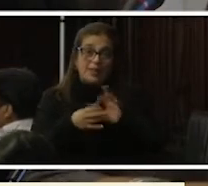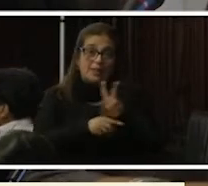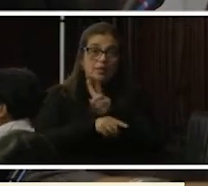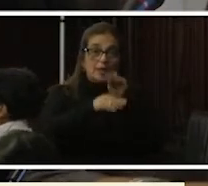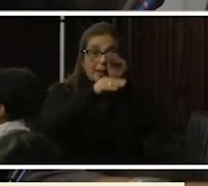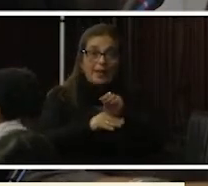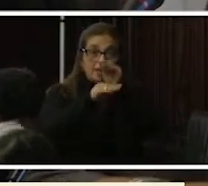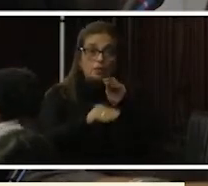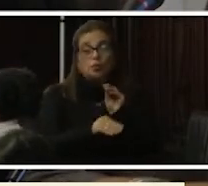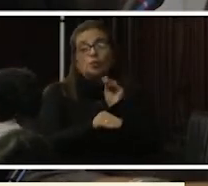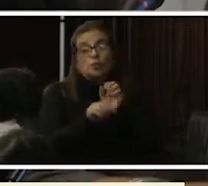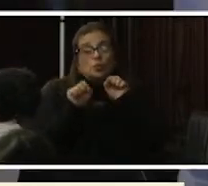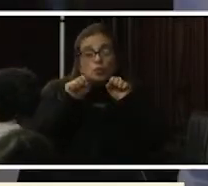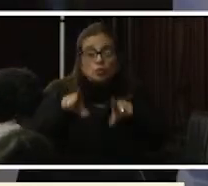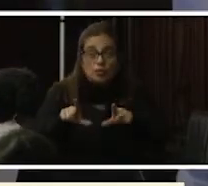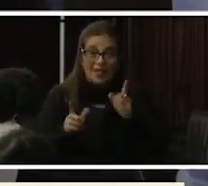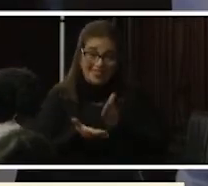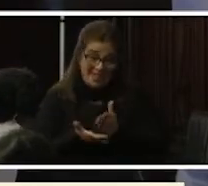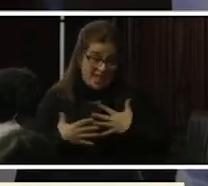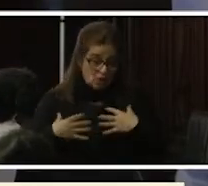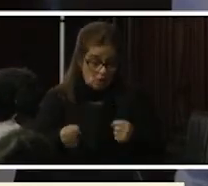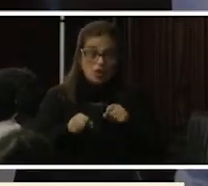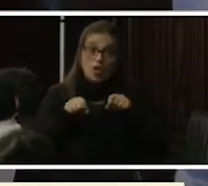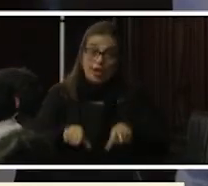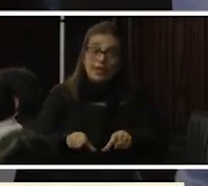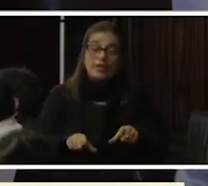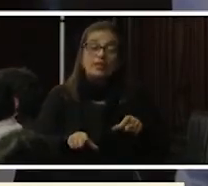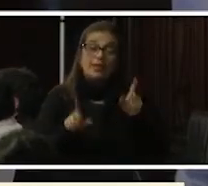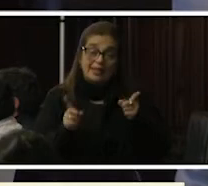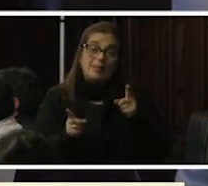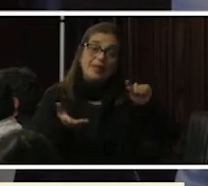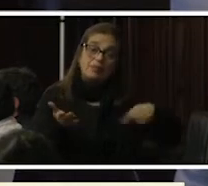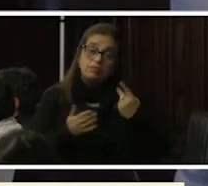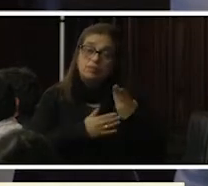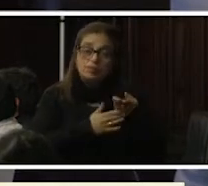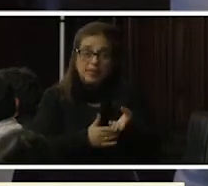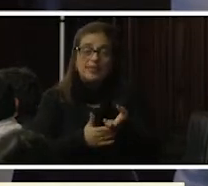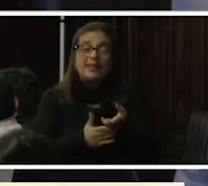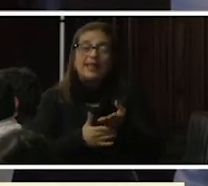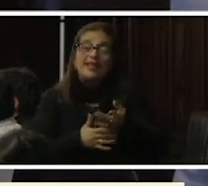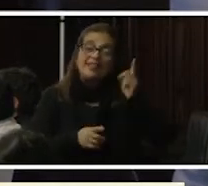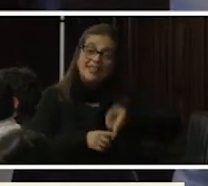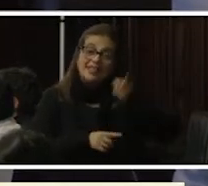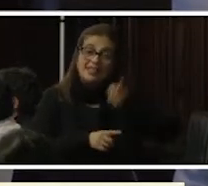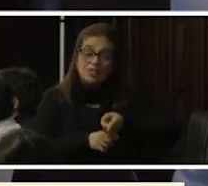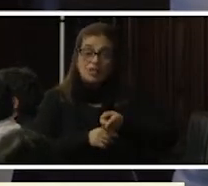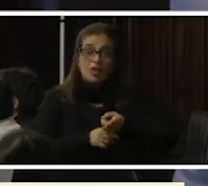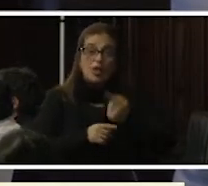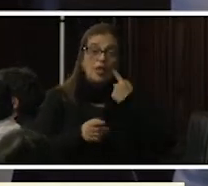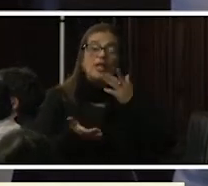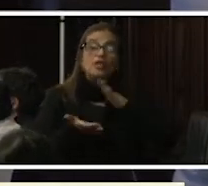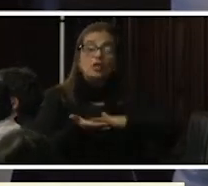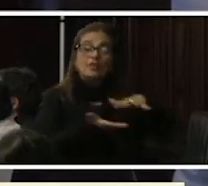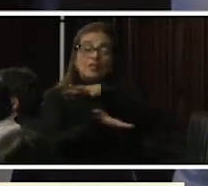y culturas, el derecho a la salud, en el cual debe ser garantizado adoptando las medidas relacionadas con su situación